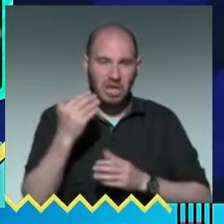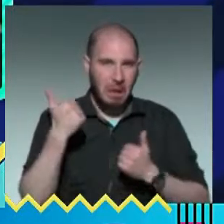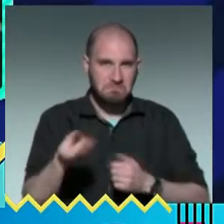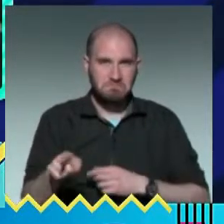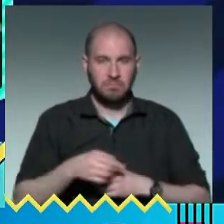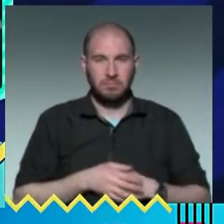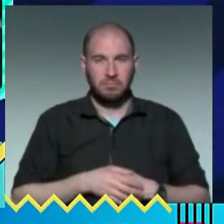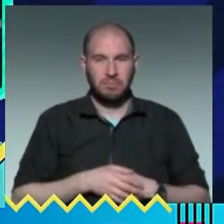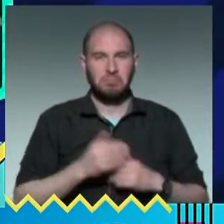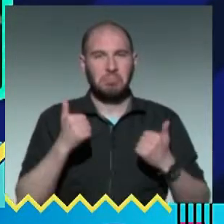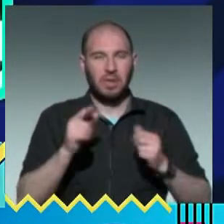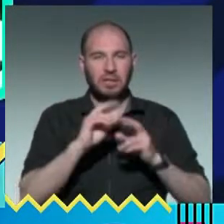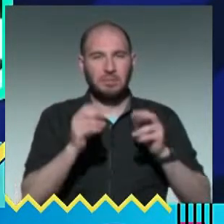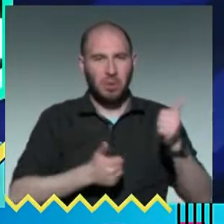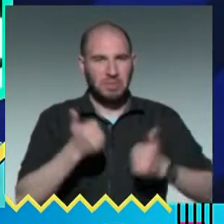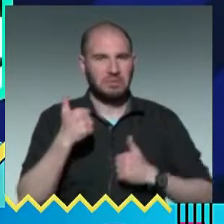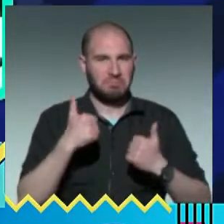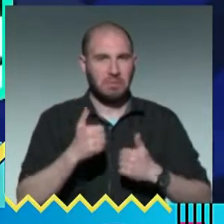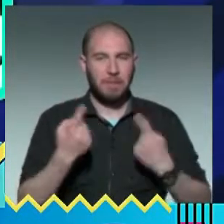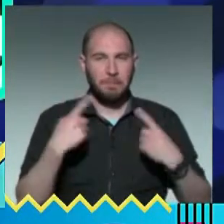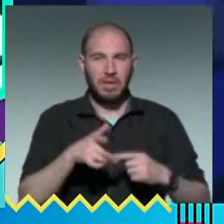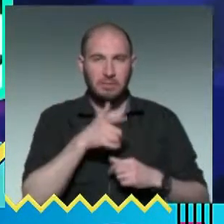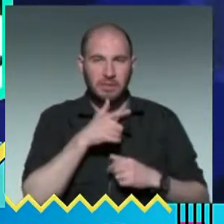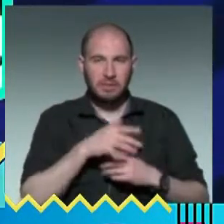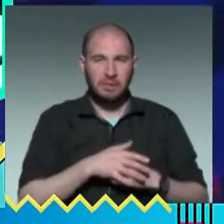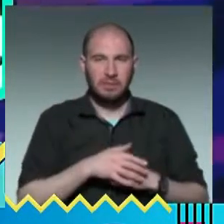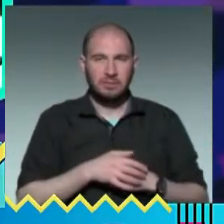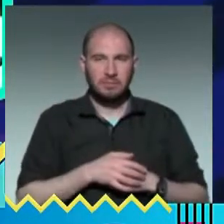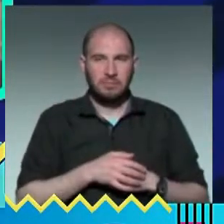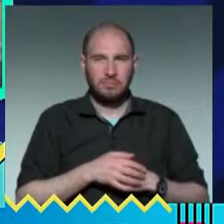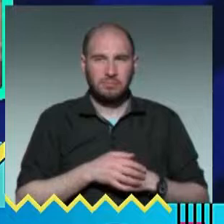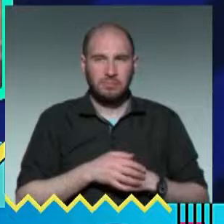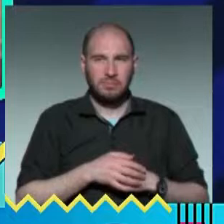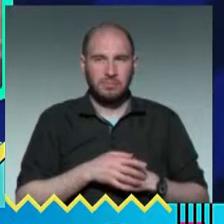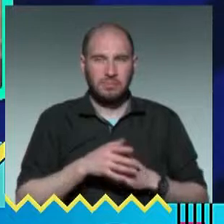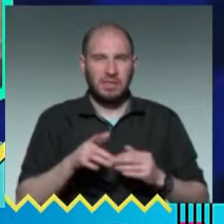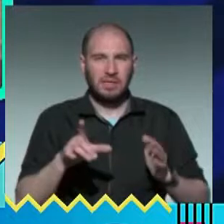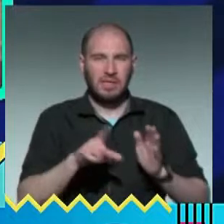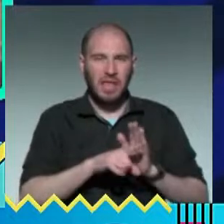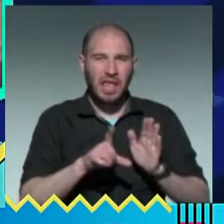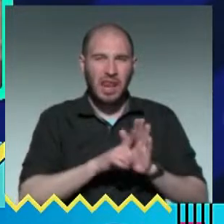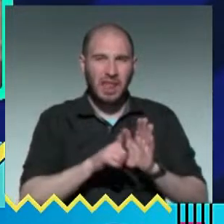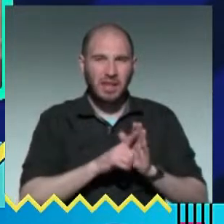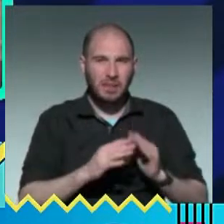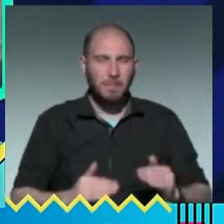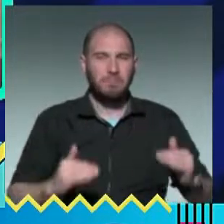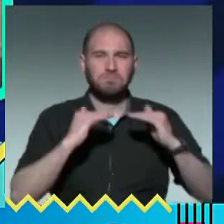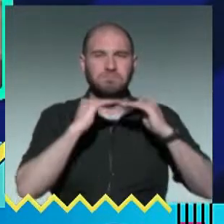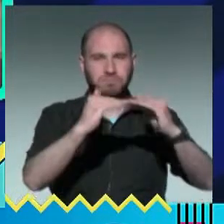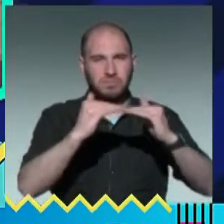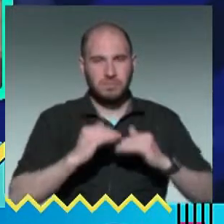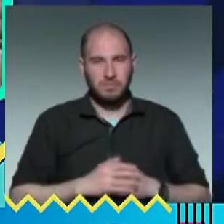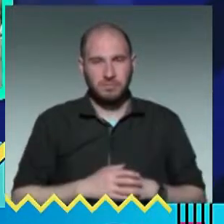parece buenísimo el tema de la competencia, pero queremos que que no sea desleal, que sea pareja,